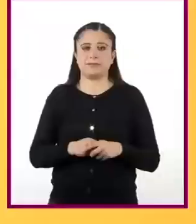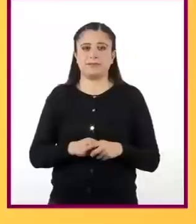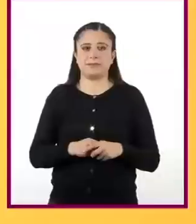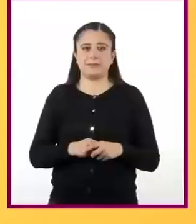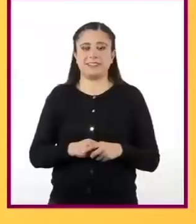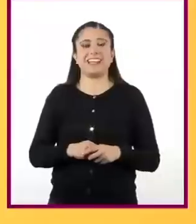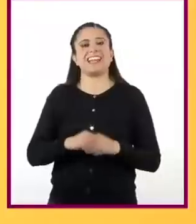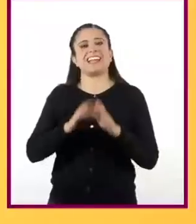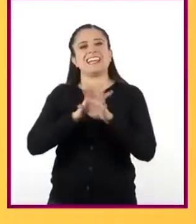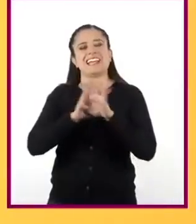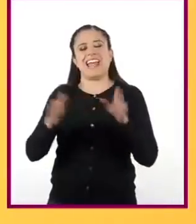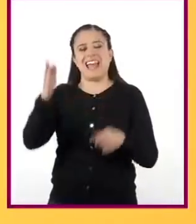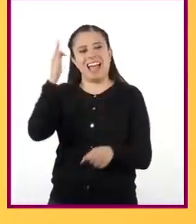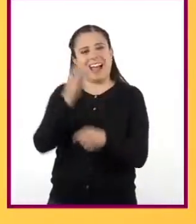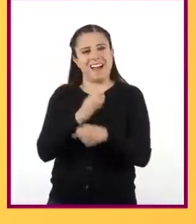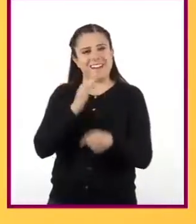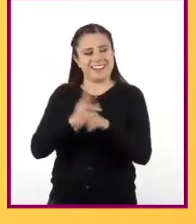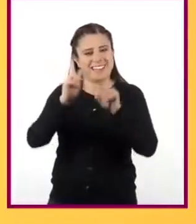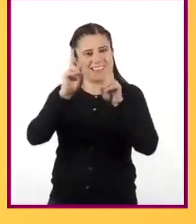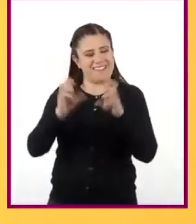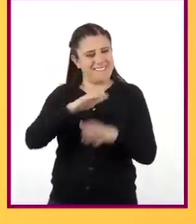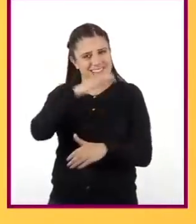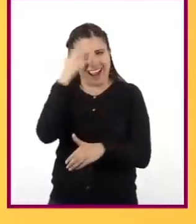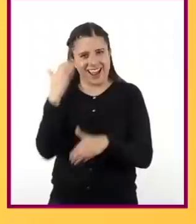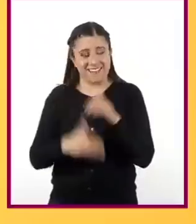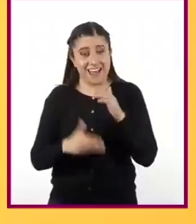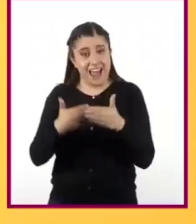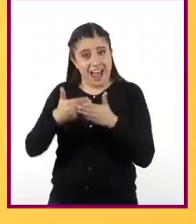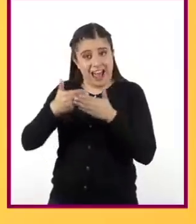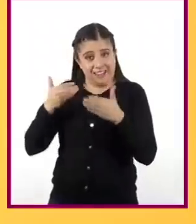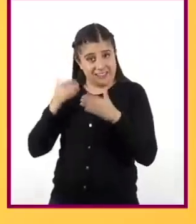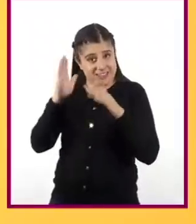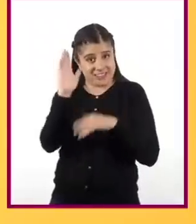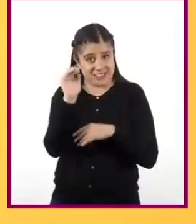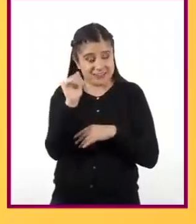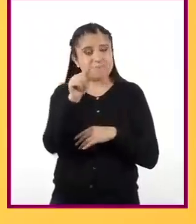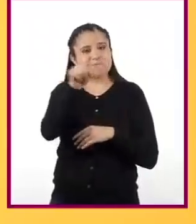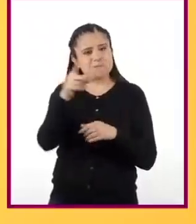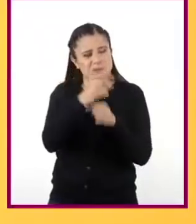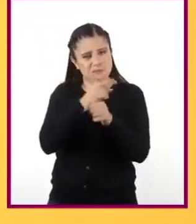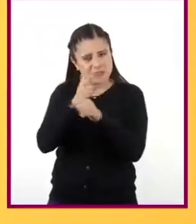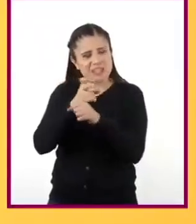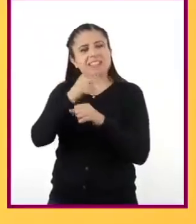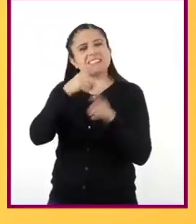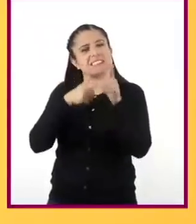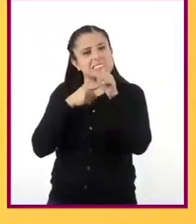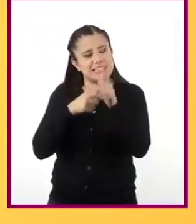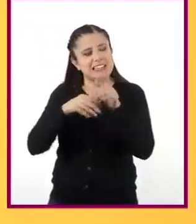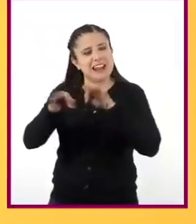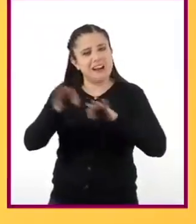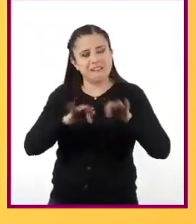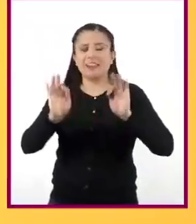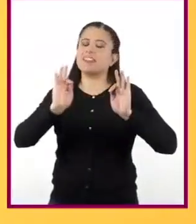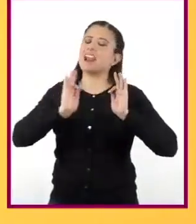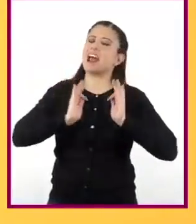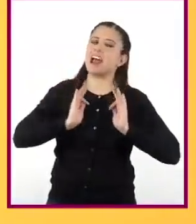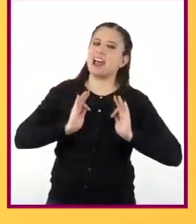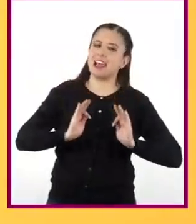Hasta aquí llegamos en esta sesión y antes de despedirnos les invitamos a seguir trabajando con serenidad